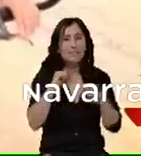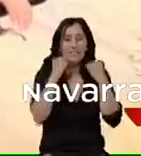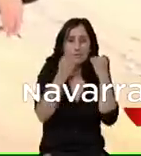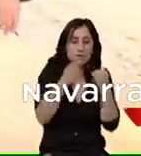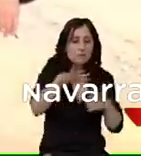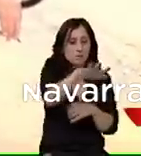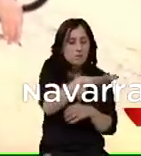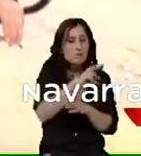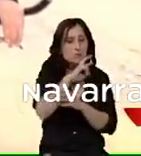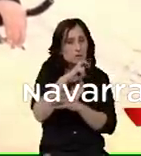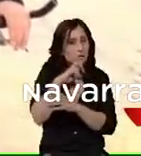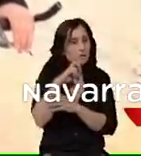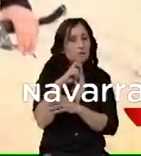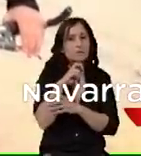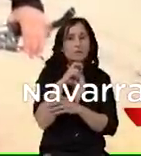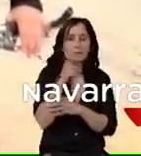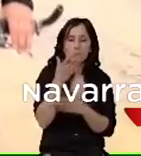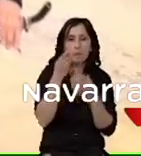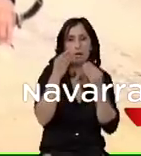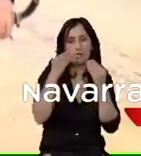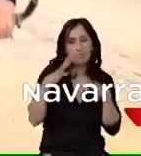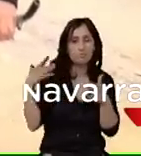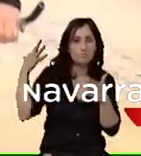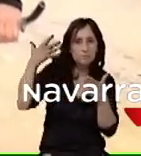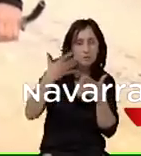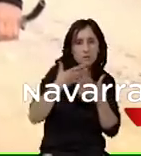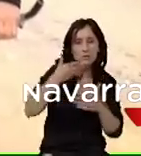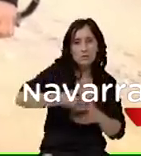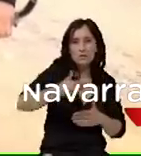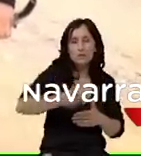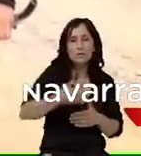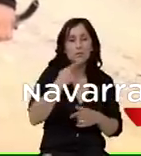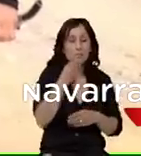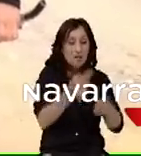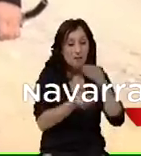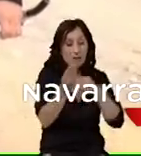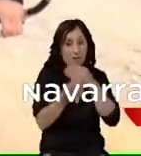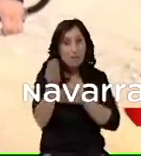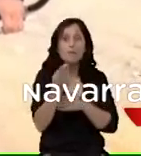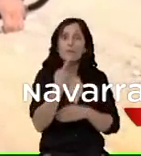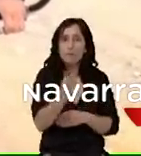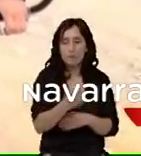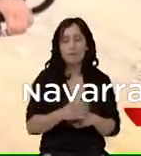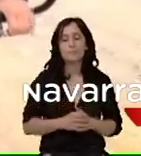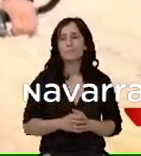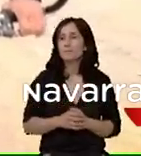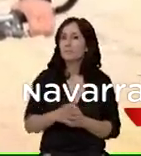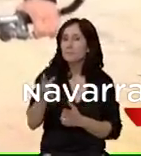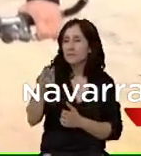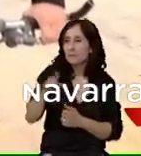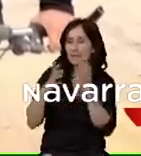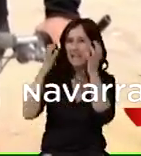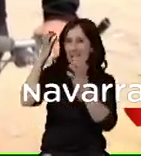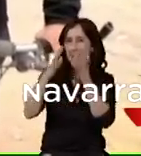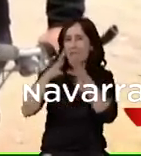preservar estos animales que son un poquito emblemáticos y que son de difícil reproducción y conservación. Y además, ¿animales